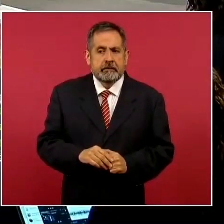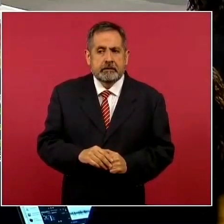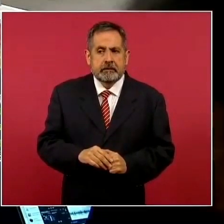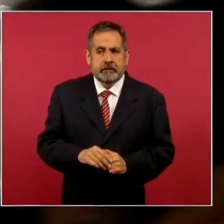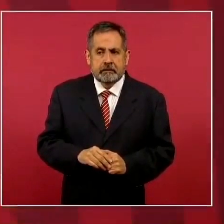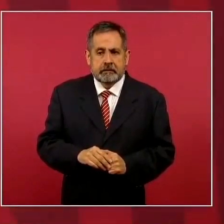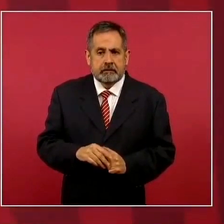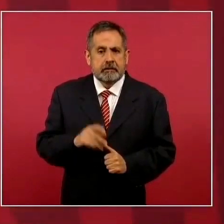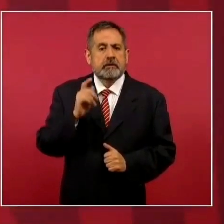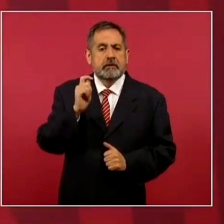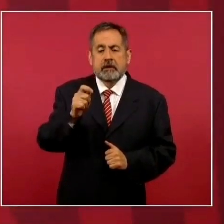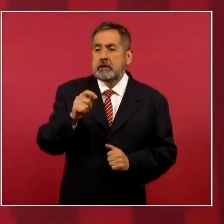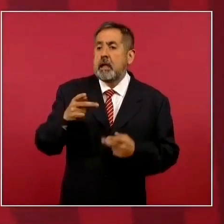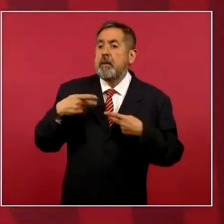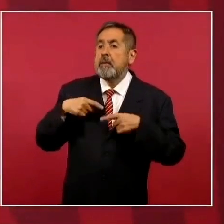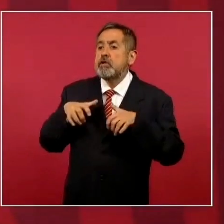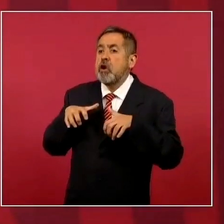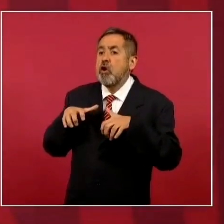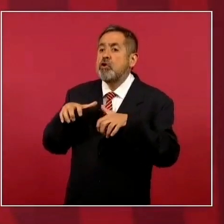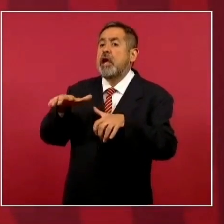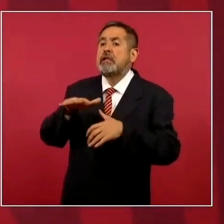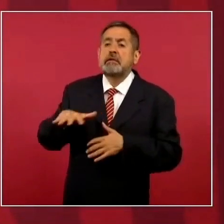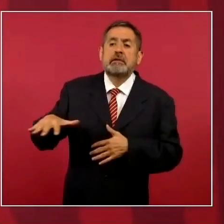hay que estar bien con el pueblo